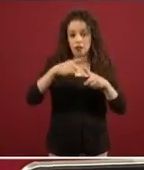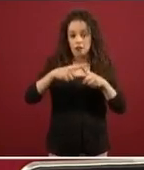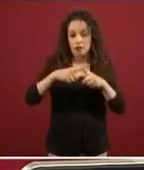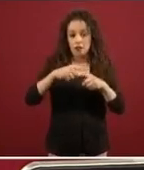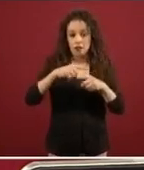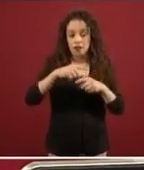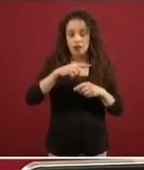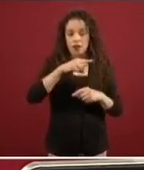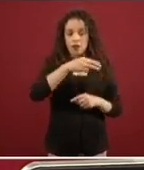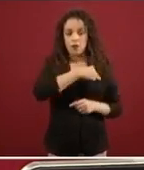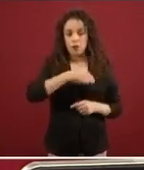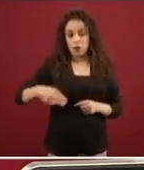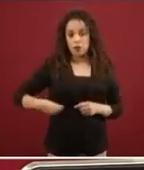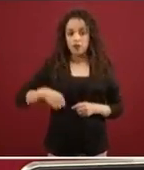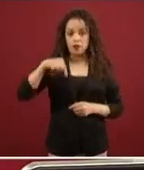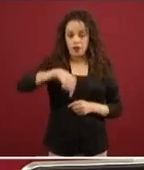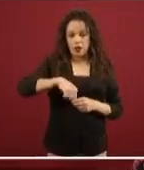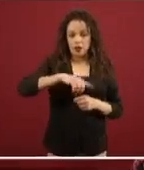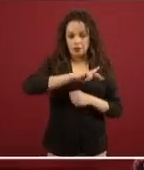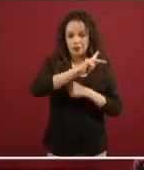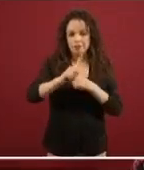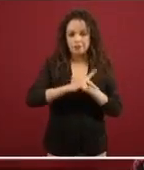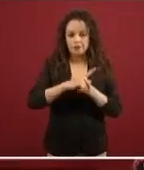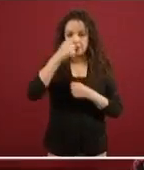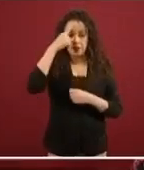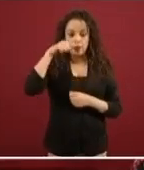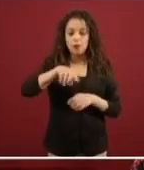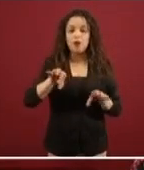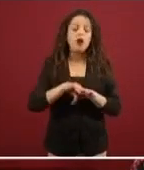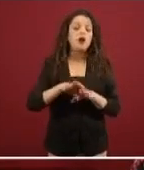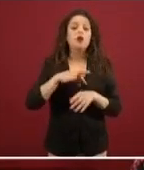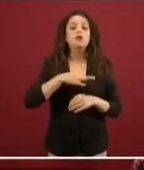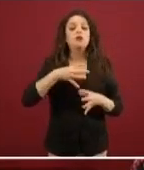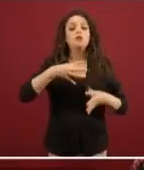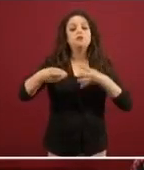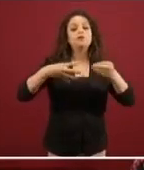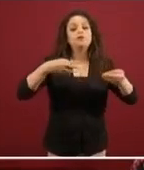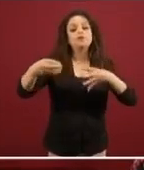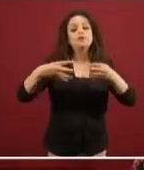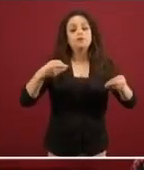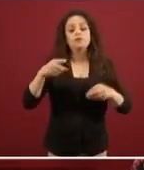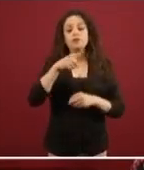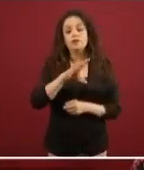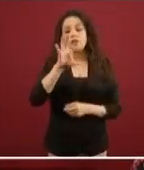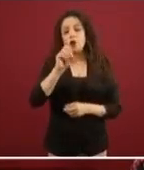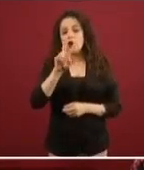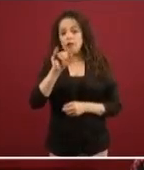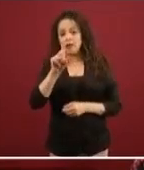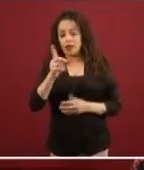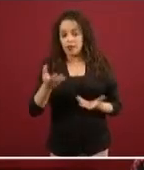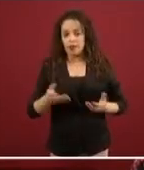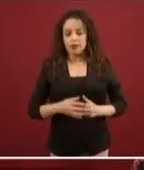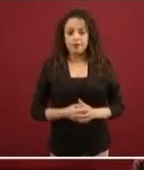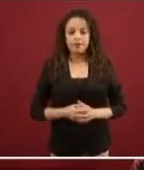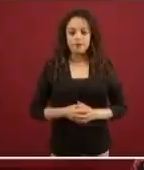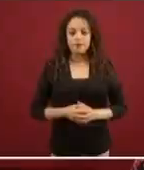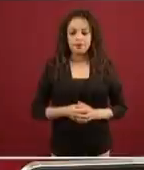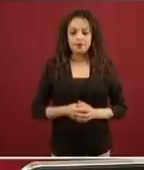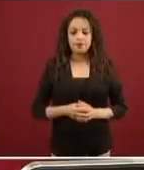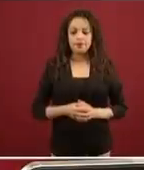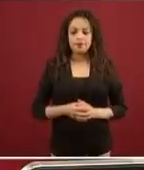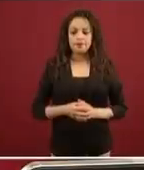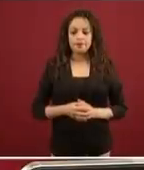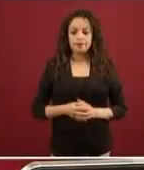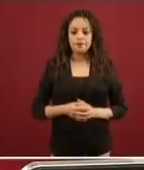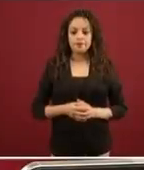la transmisión de COVID. Y a lo largo desde esta fecha hasta el